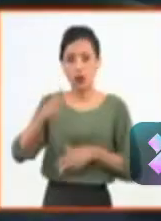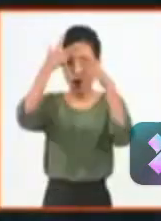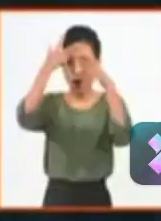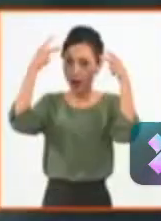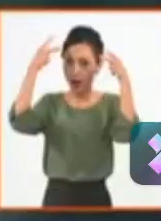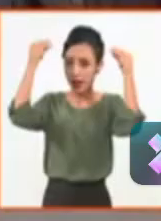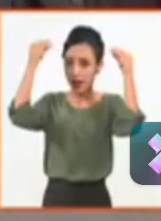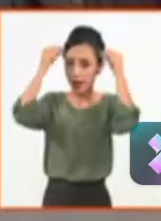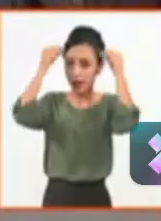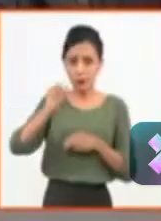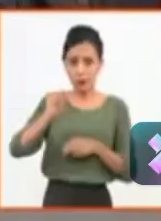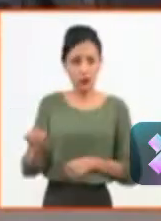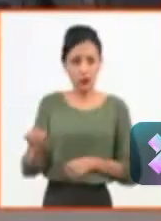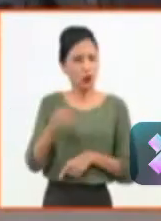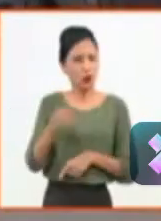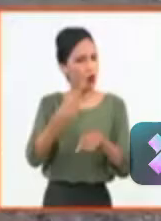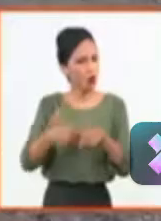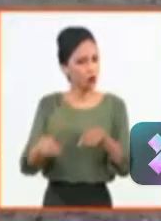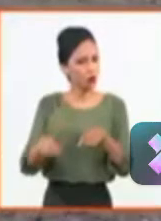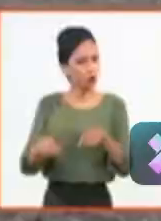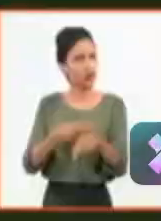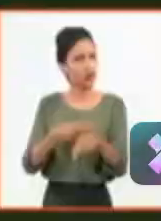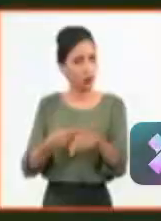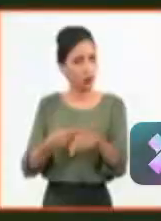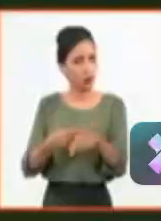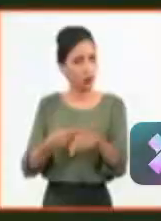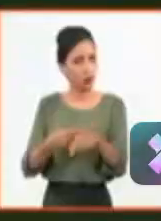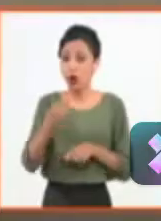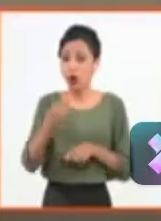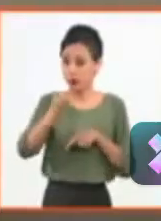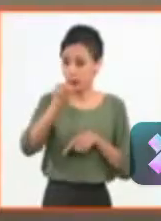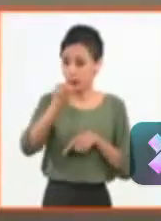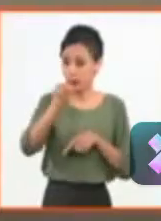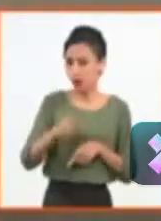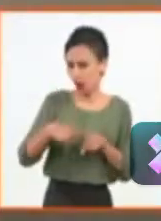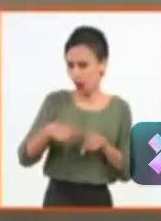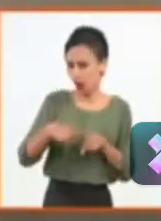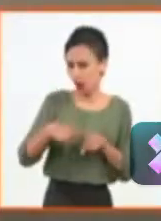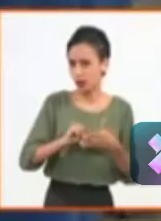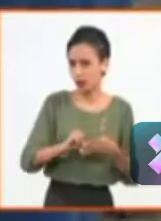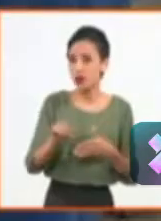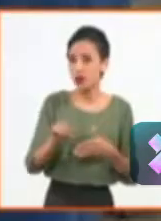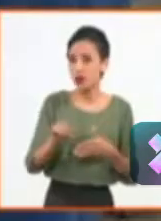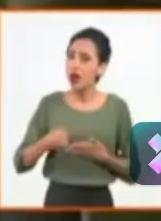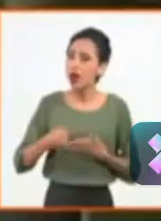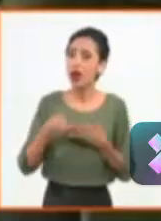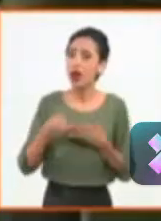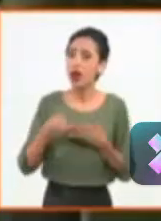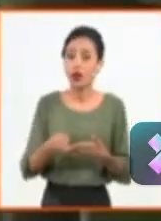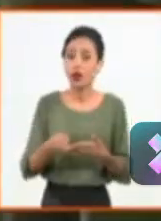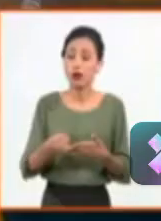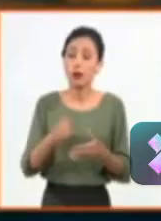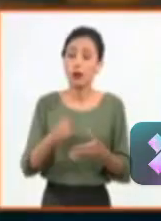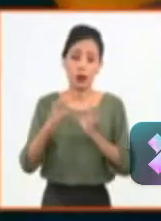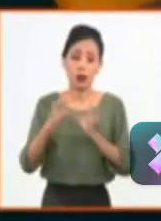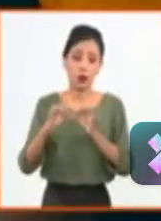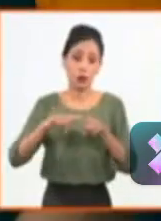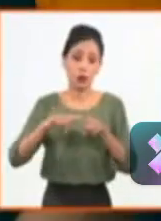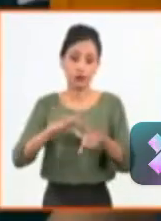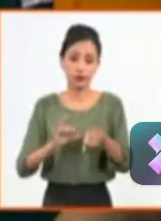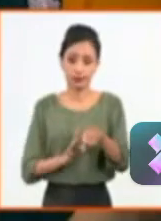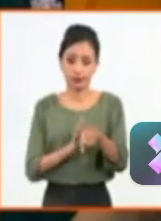también hay otras historias de personas que en otros sectores igual dan su aporte a enfrentar una enfermedad de esta categoría. Tengo